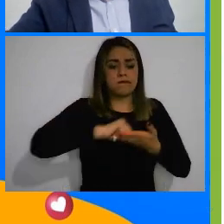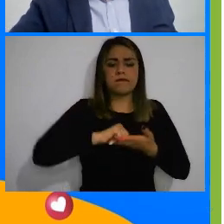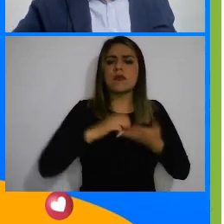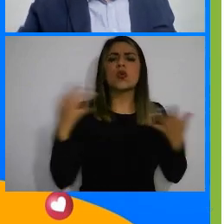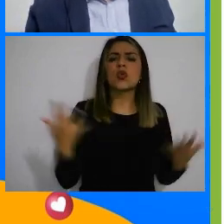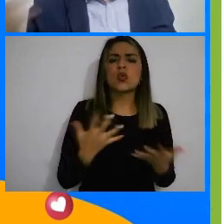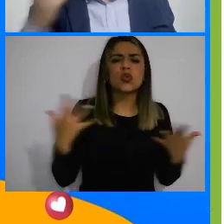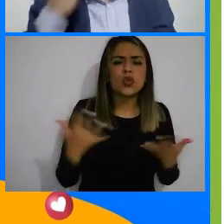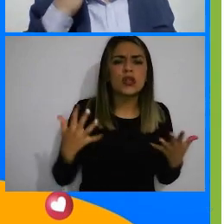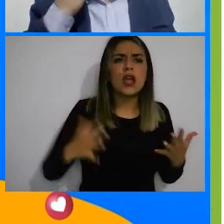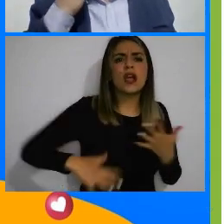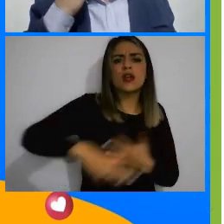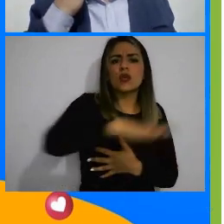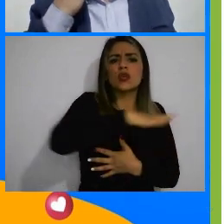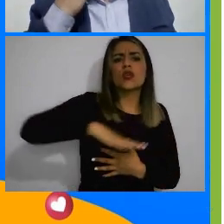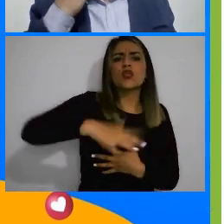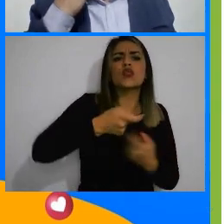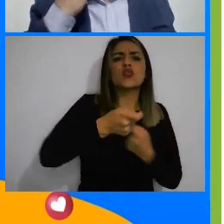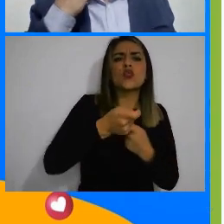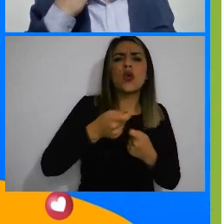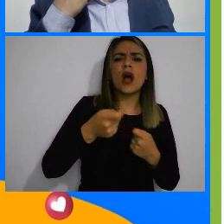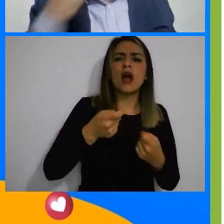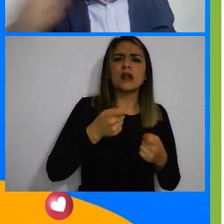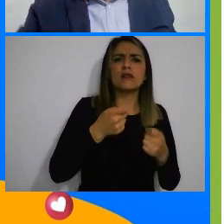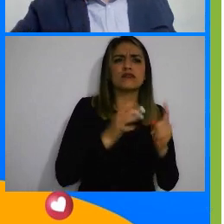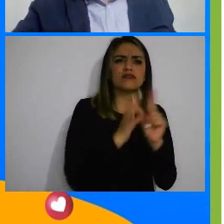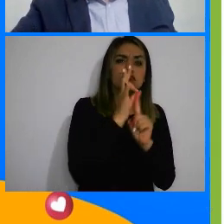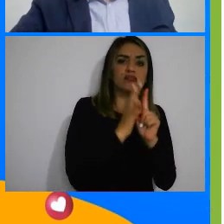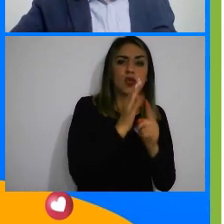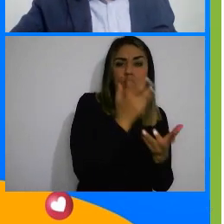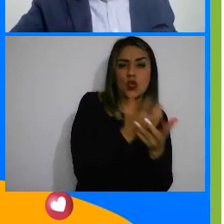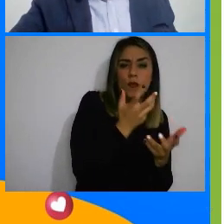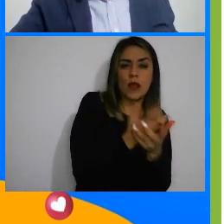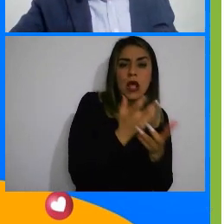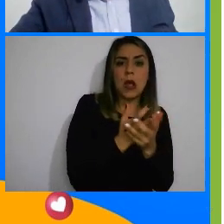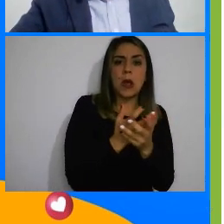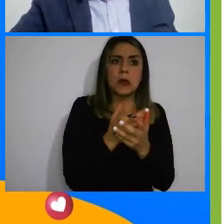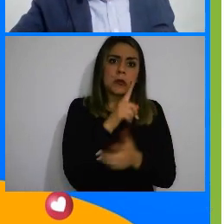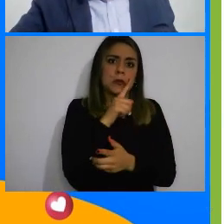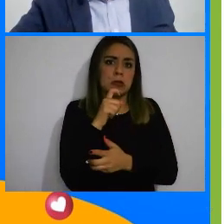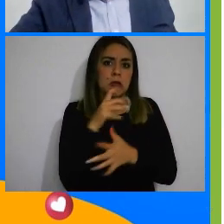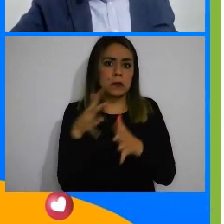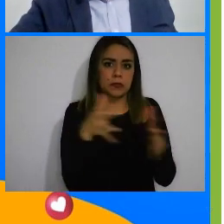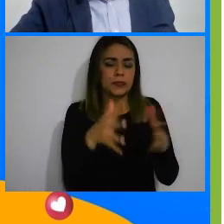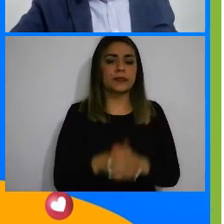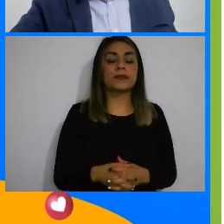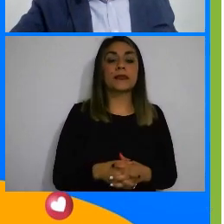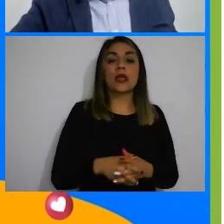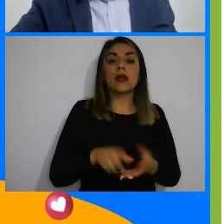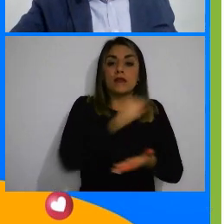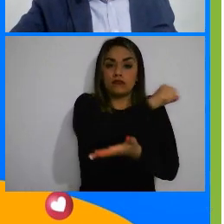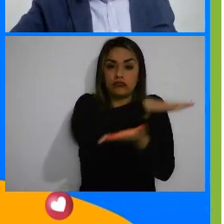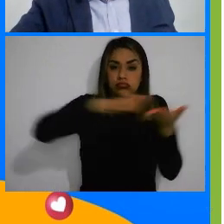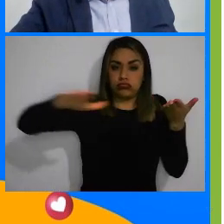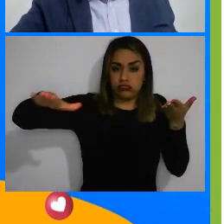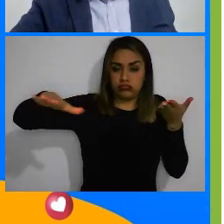en zonas entre templadas y tropicales. Las llanuras y